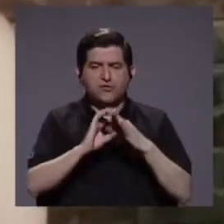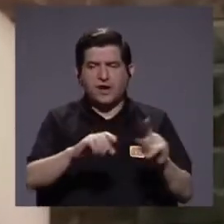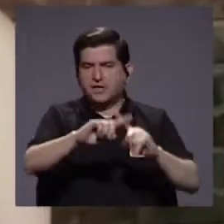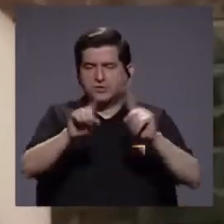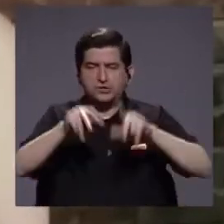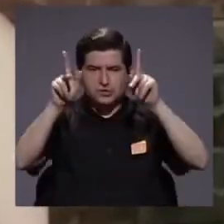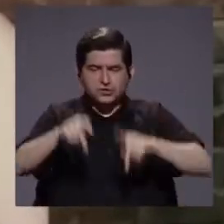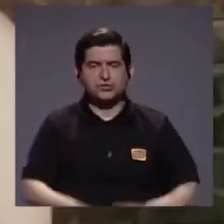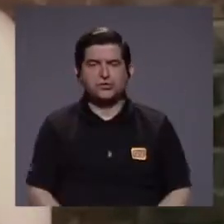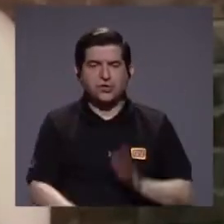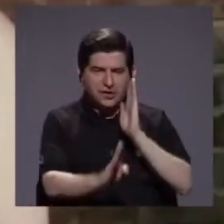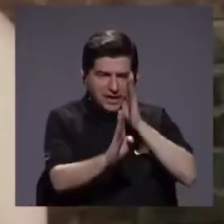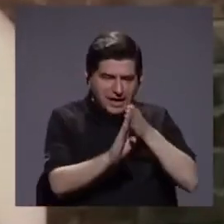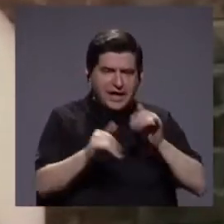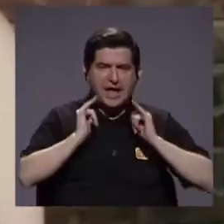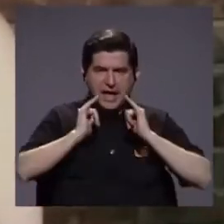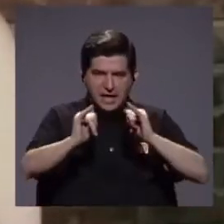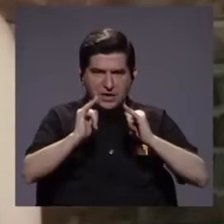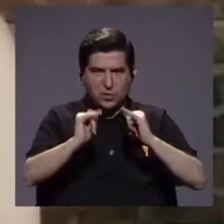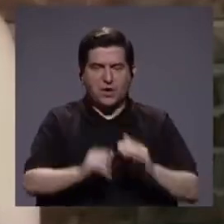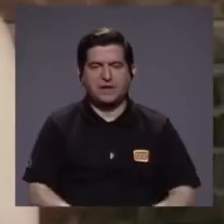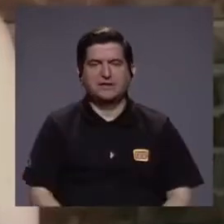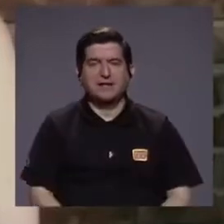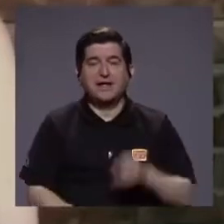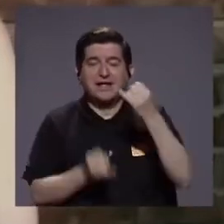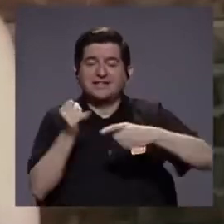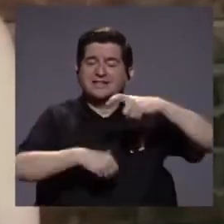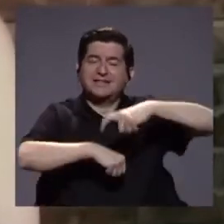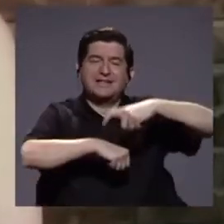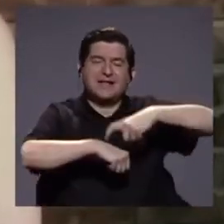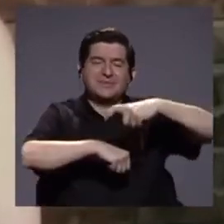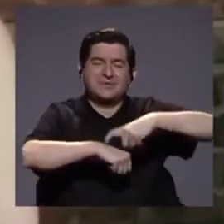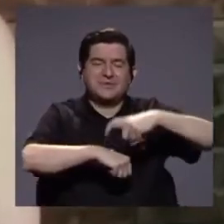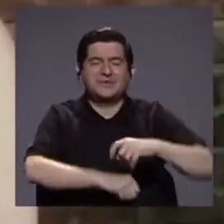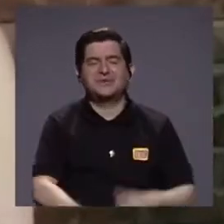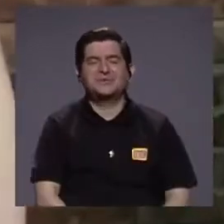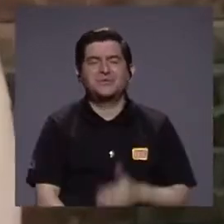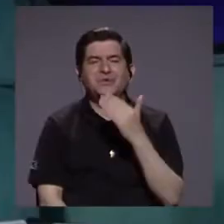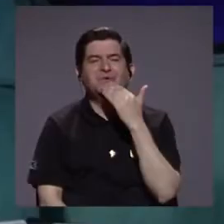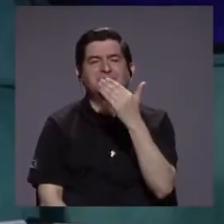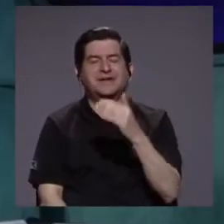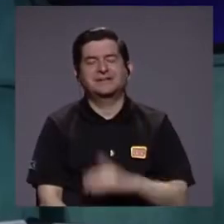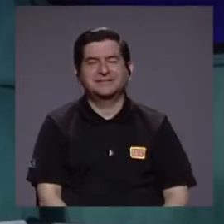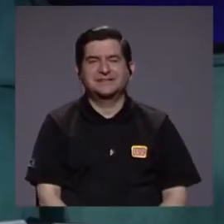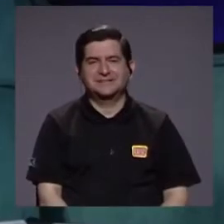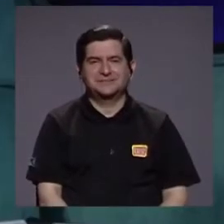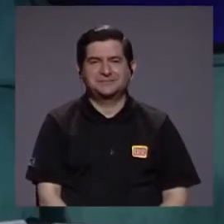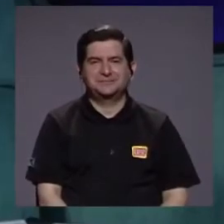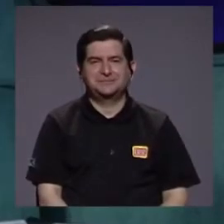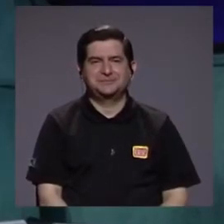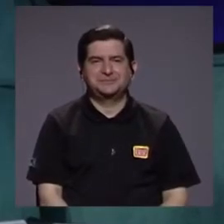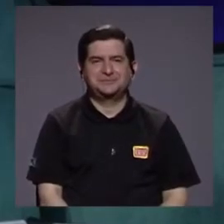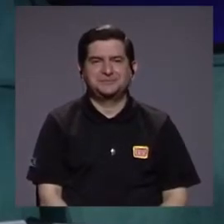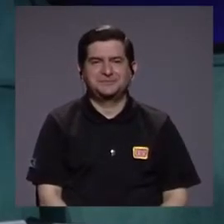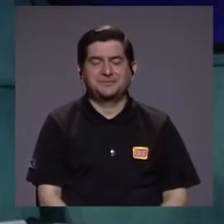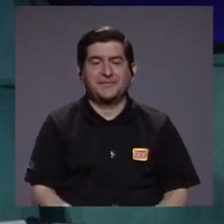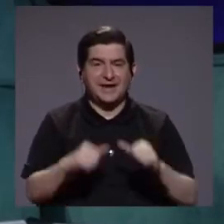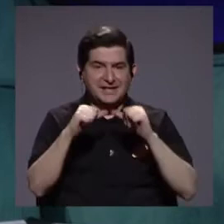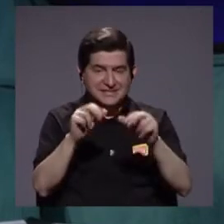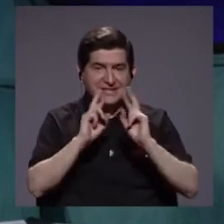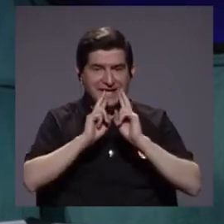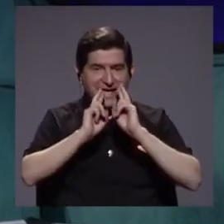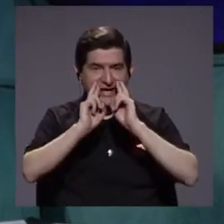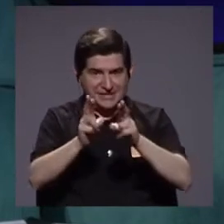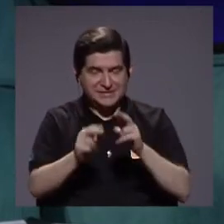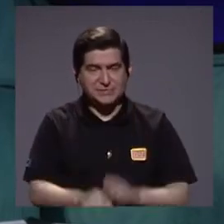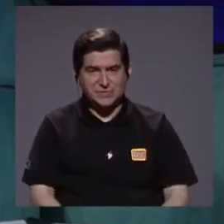interpersonales asertivas, igualitarias, que conllevan finalizó a la prevención el tiempo, de la doña Lisbeth, muchas gracias. Gracias. Continuamos con la